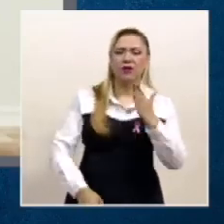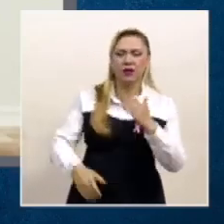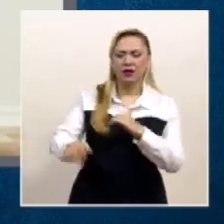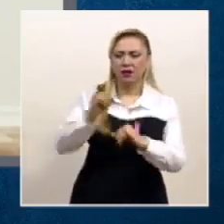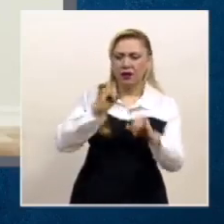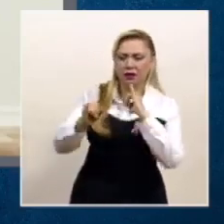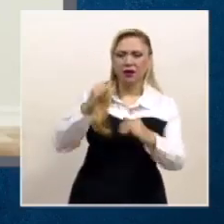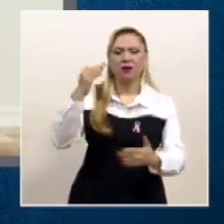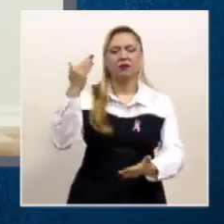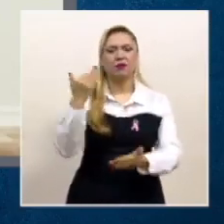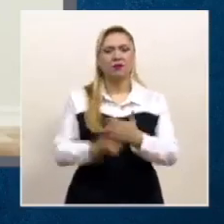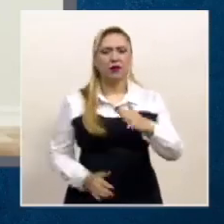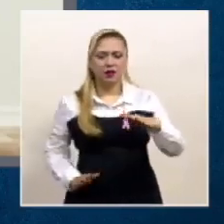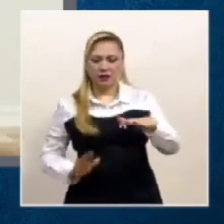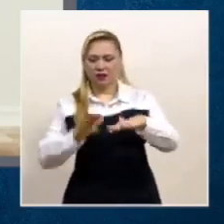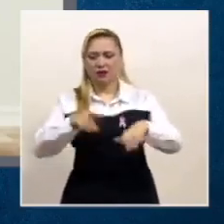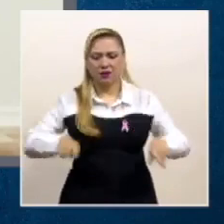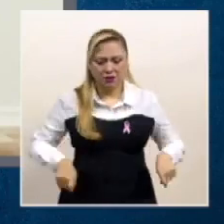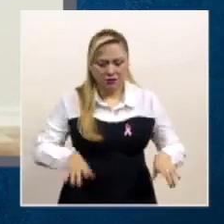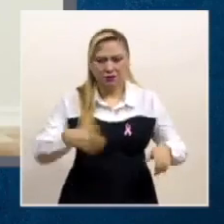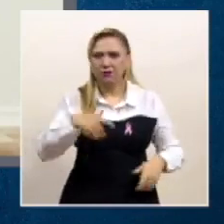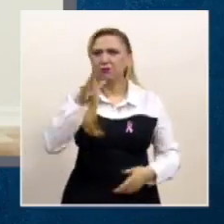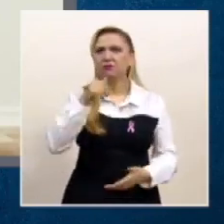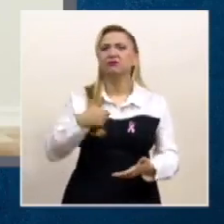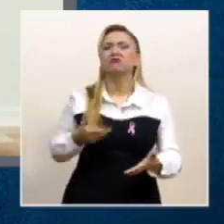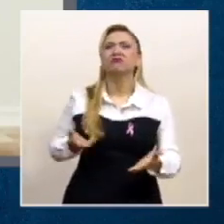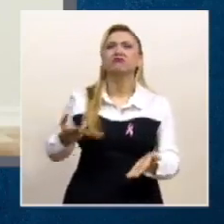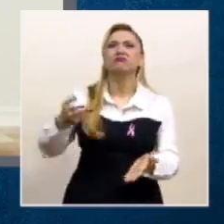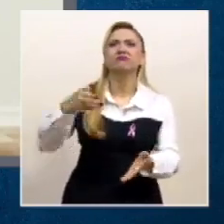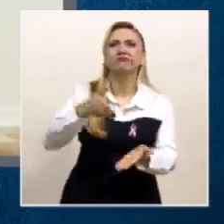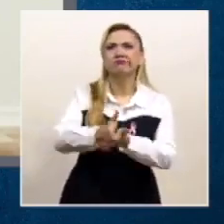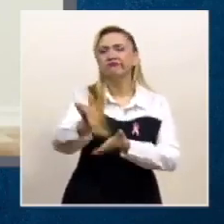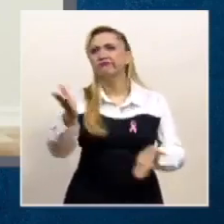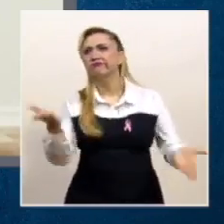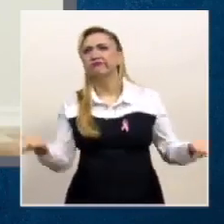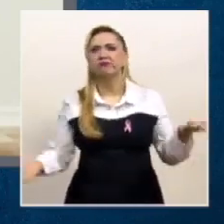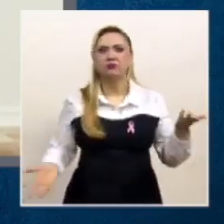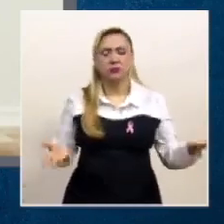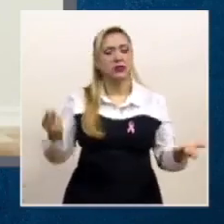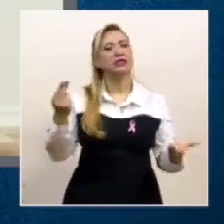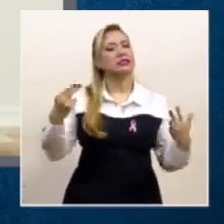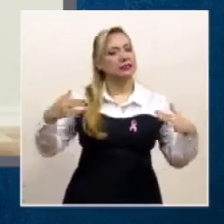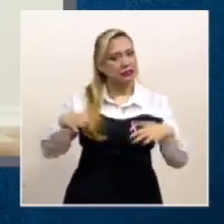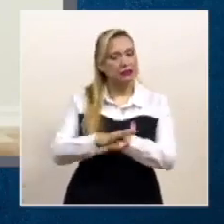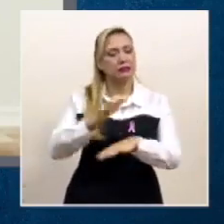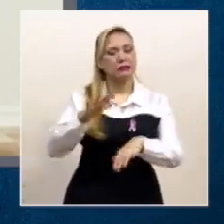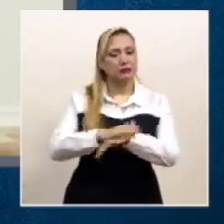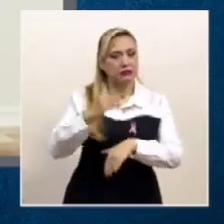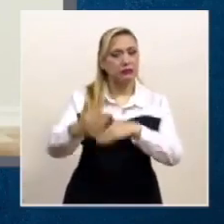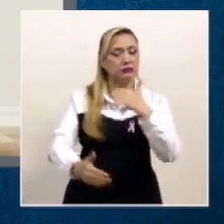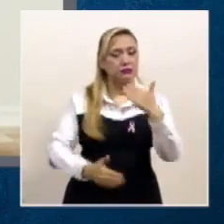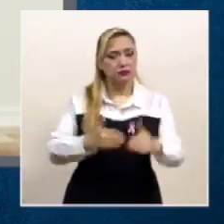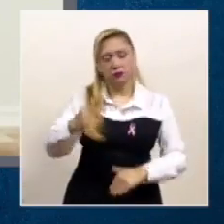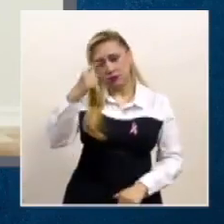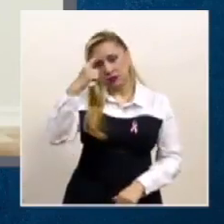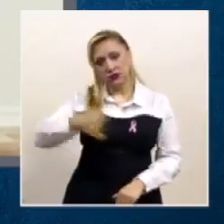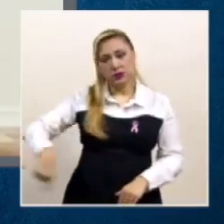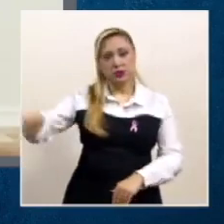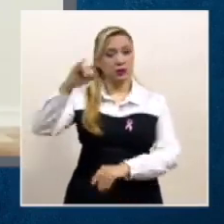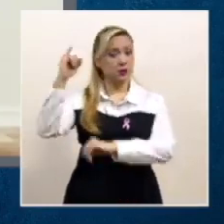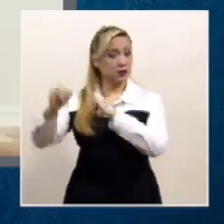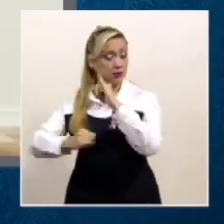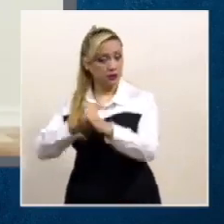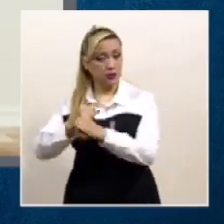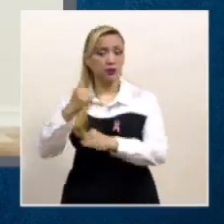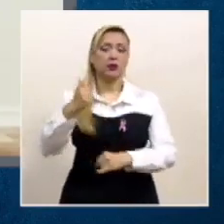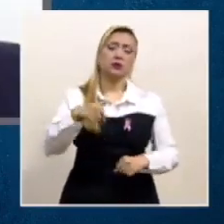derechos de las personas con discapacidad. Entonces, creo que es algo que sigue en constante evolución, tanto en los organismos internacionales